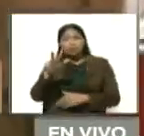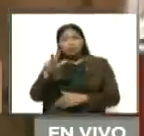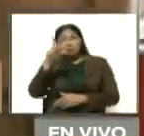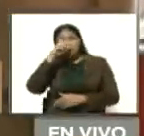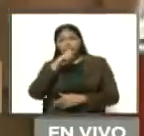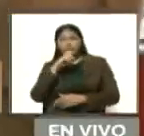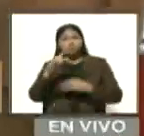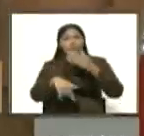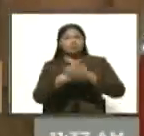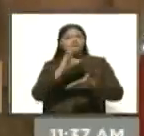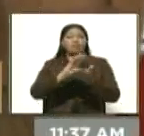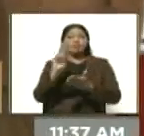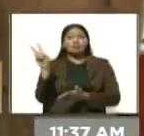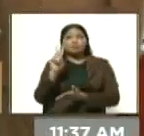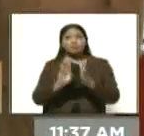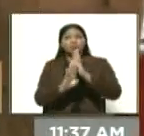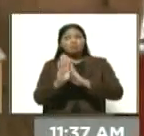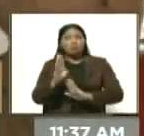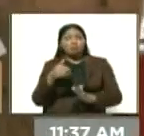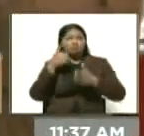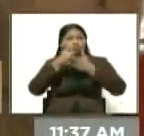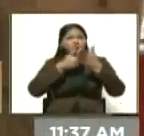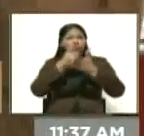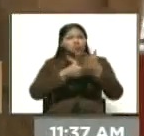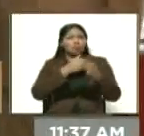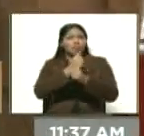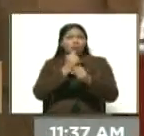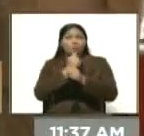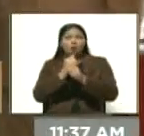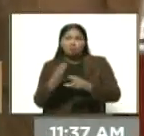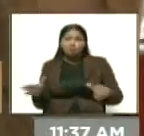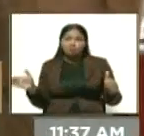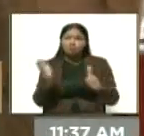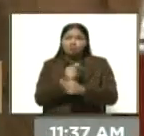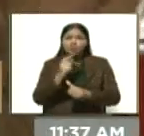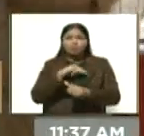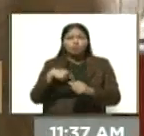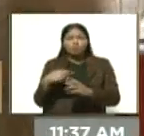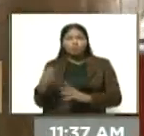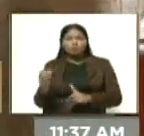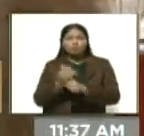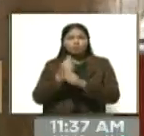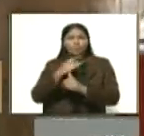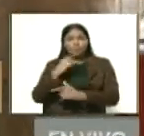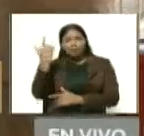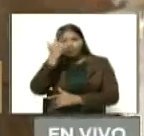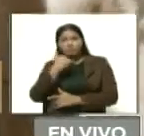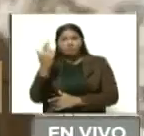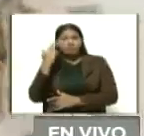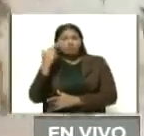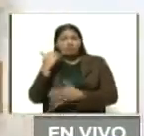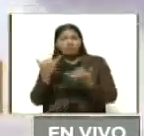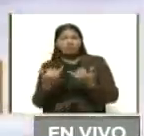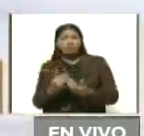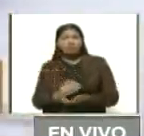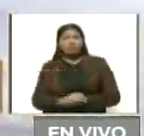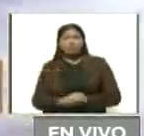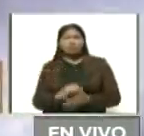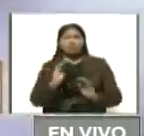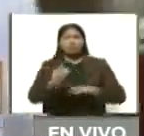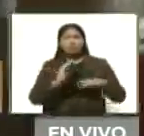Central de Venezuela, han desarrollado una incansable labor por el rescate de nuestra herencia afrodescendiente al ritmo del